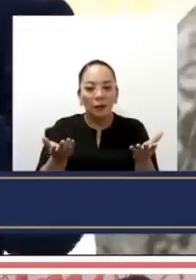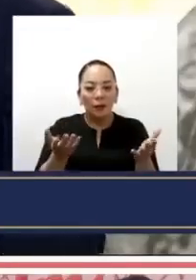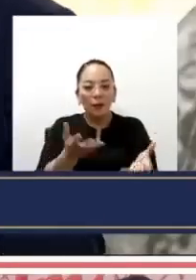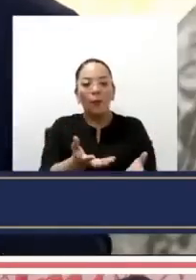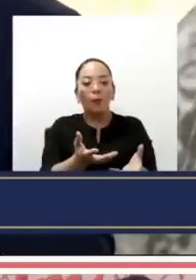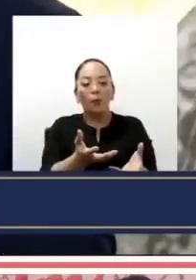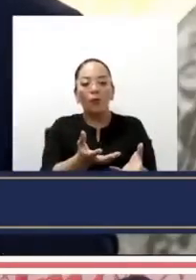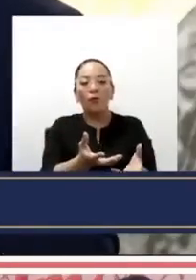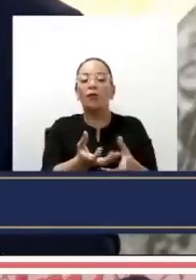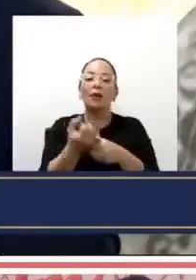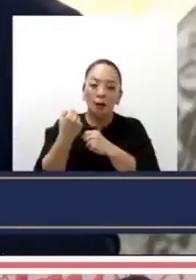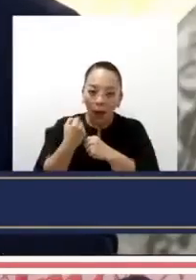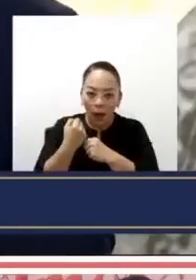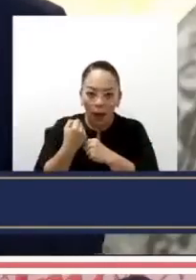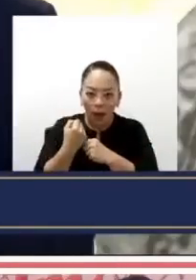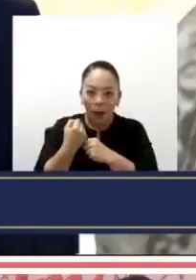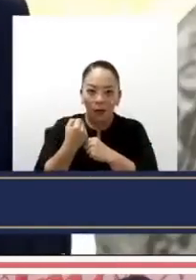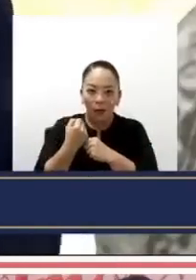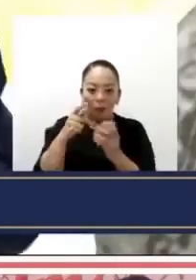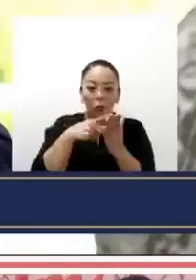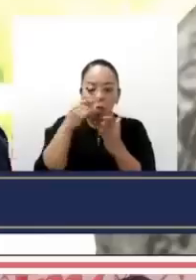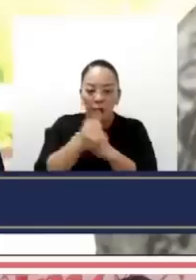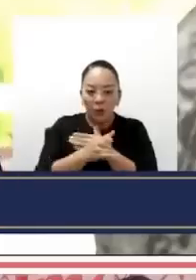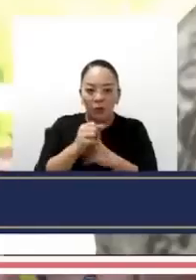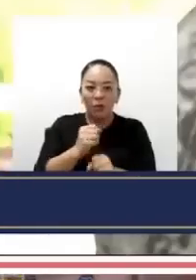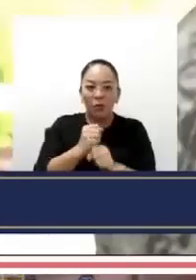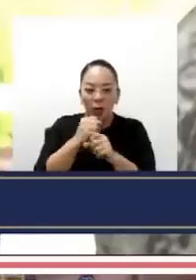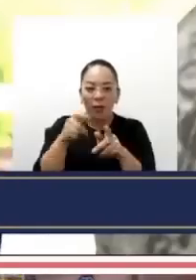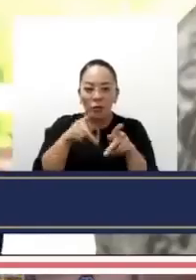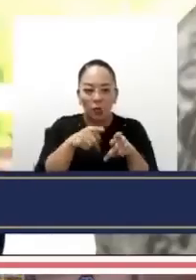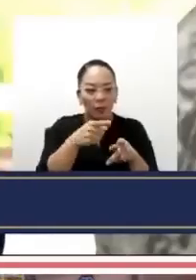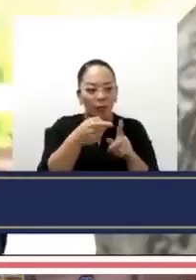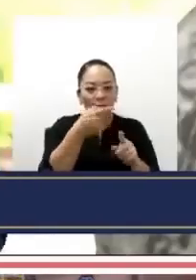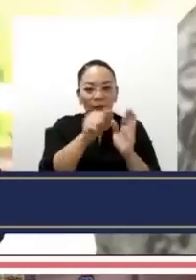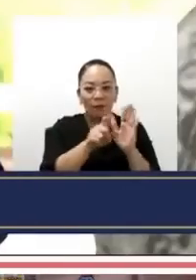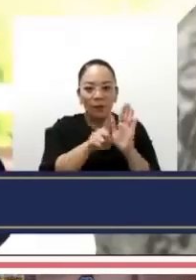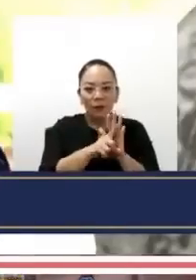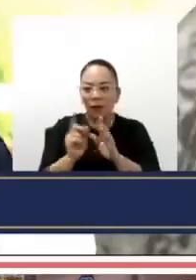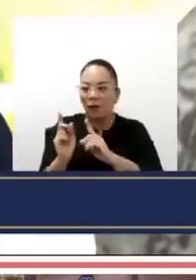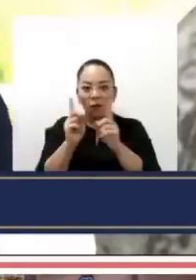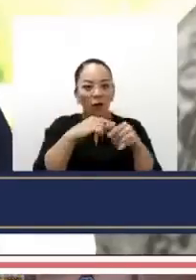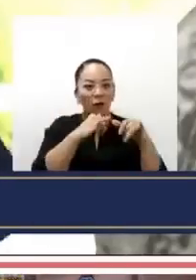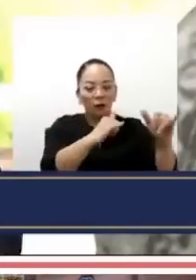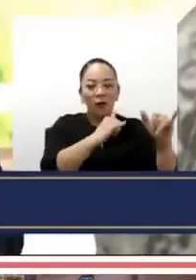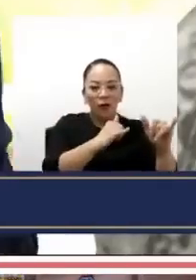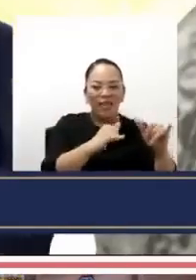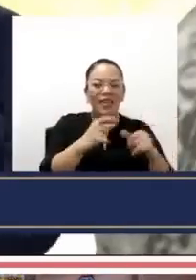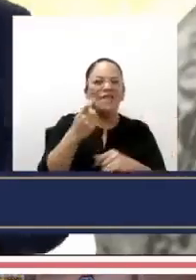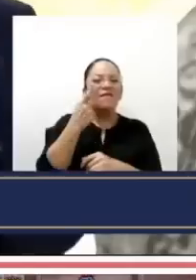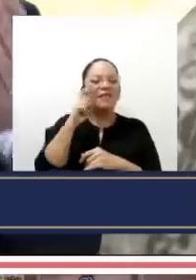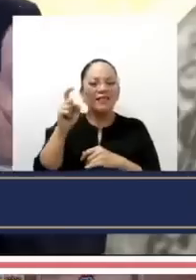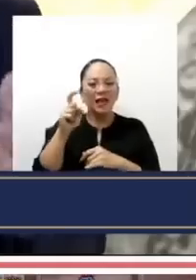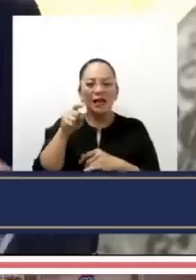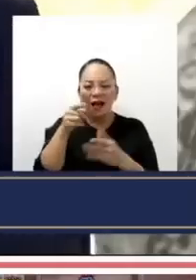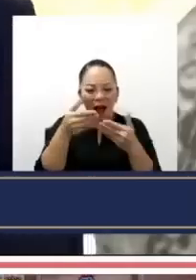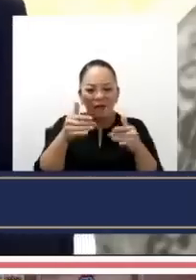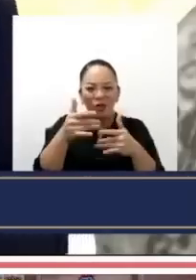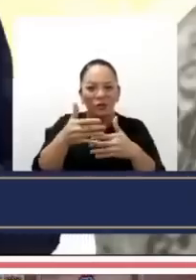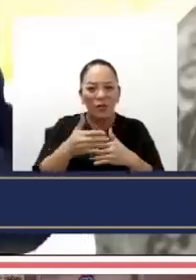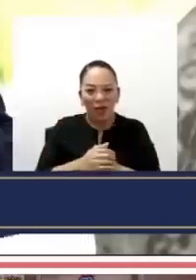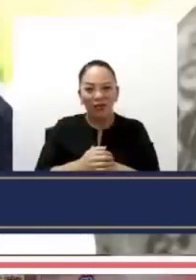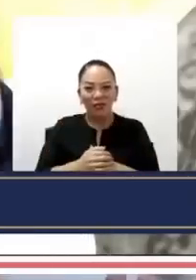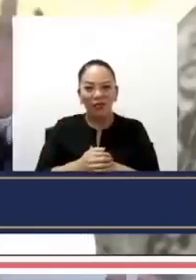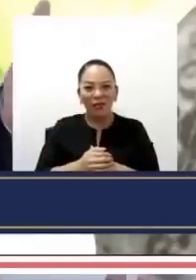es retirar del conocimiento de la Asamblea proyectos de seguridad ciudadana, van y lo denuncian penalmente y la Fiscalía abre un expediente y lo trasladan